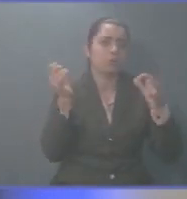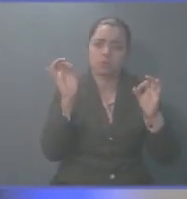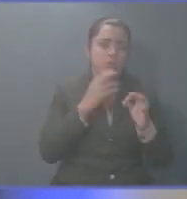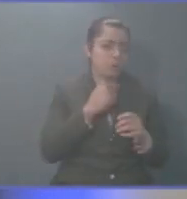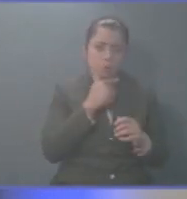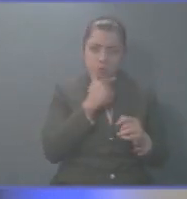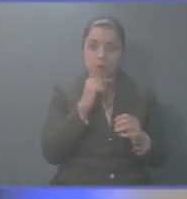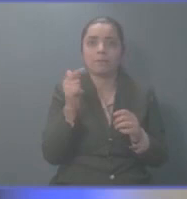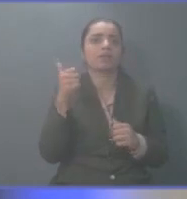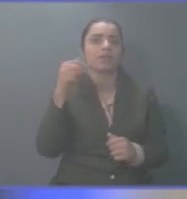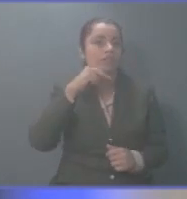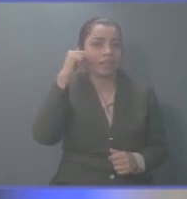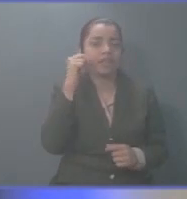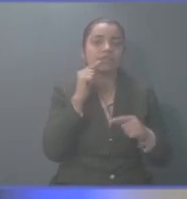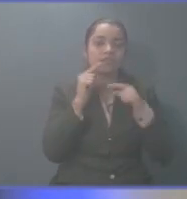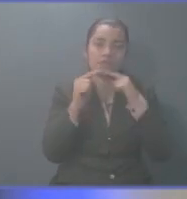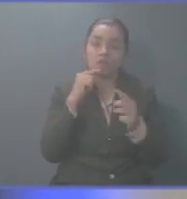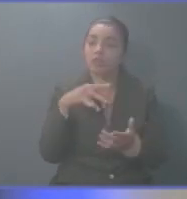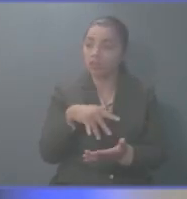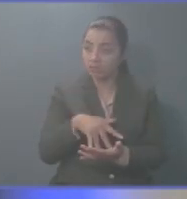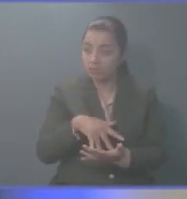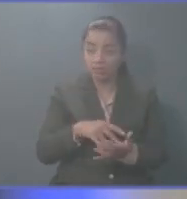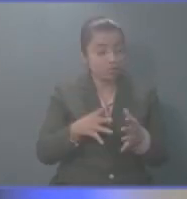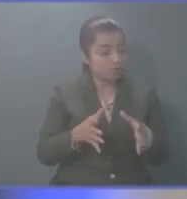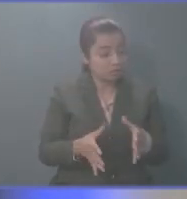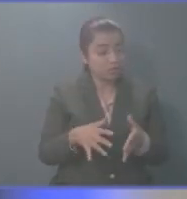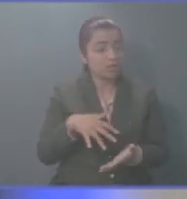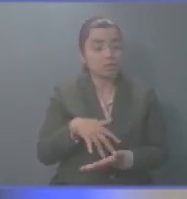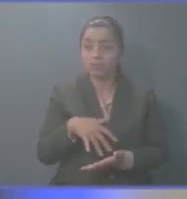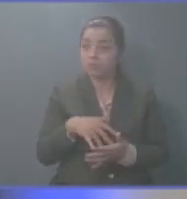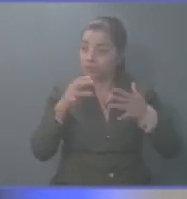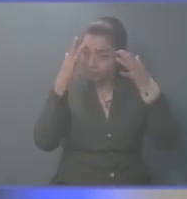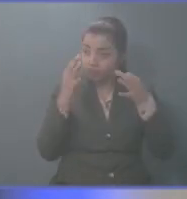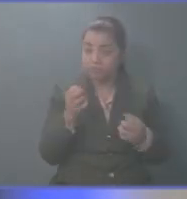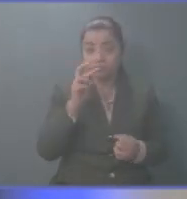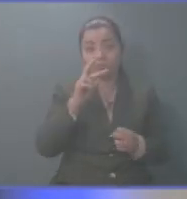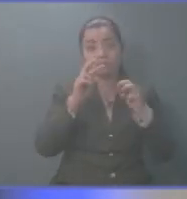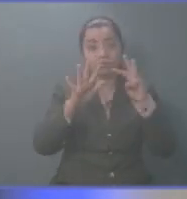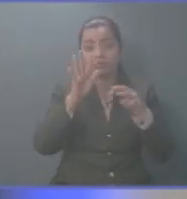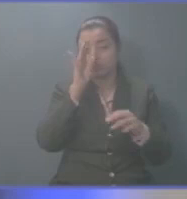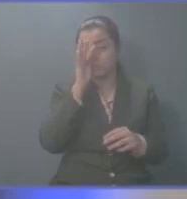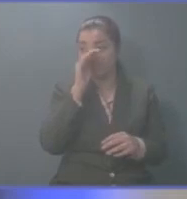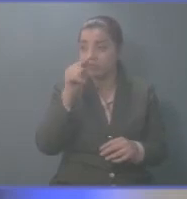pues que lo haga por la vía democrática. Y si la población decide que el 28 de febrero del próximo año